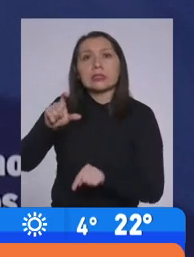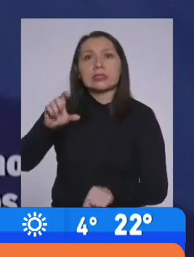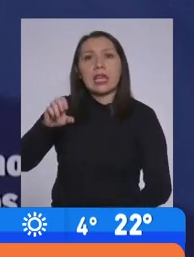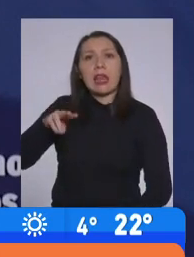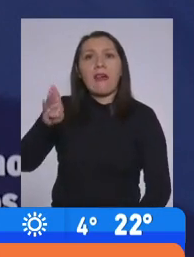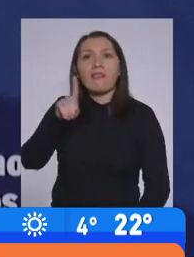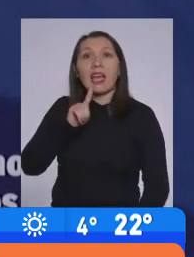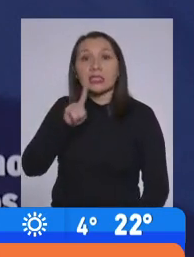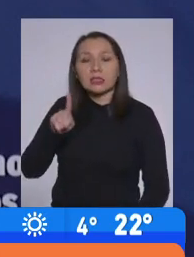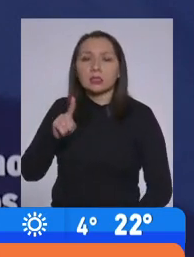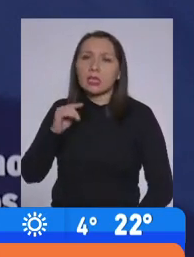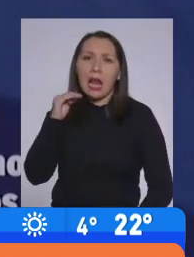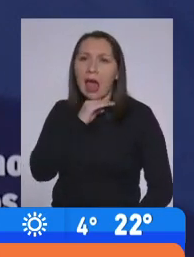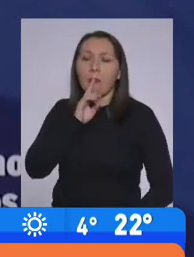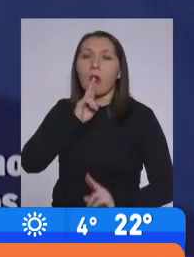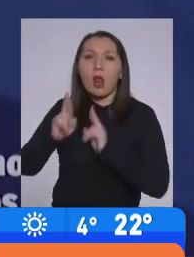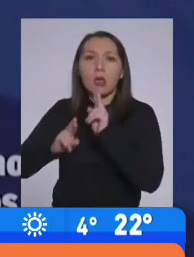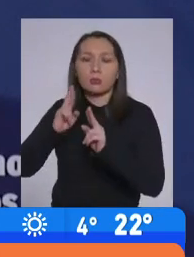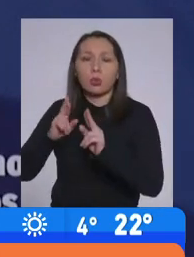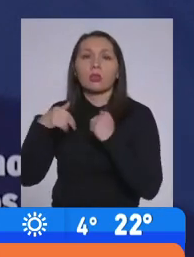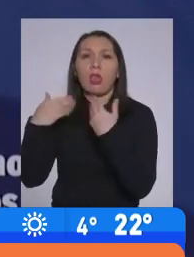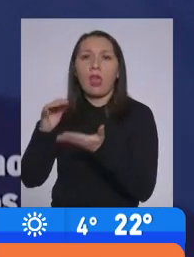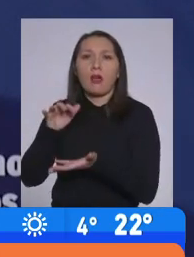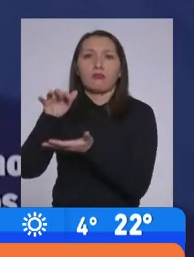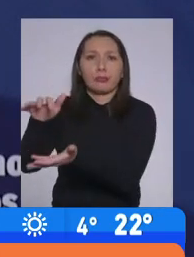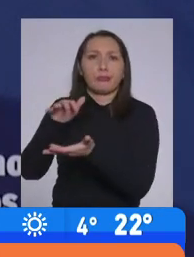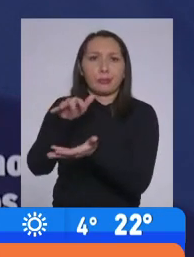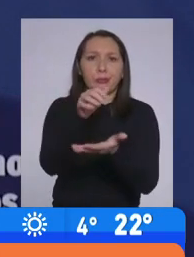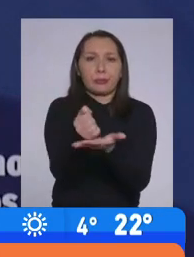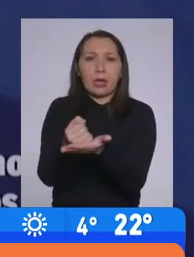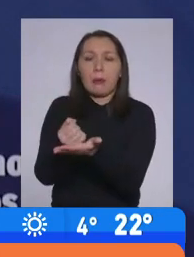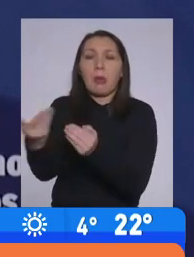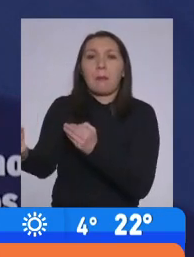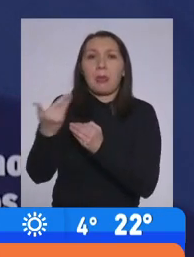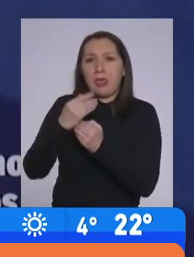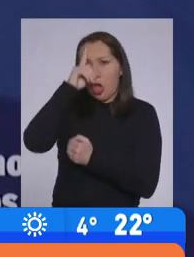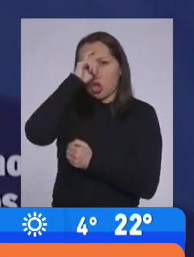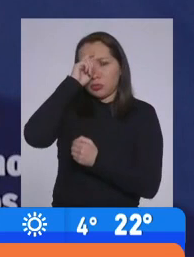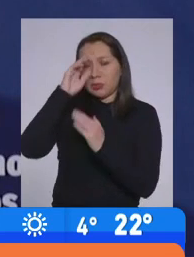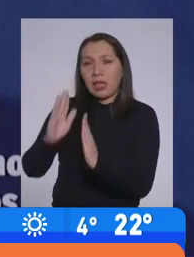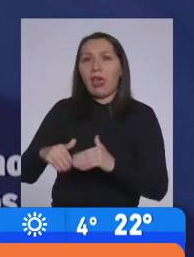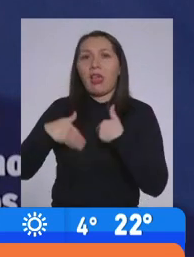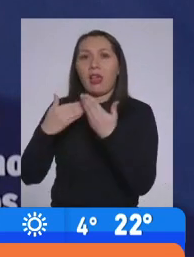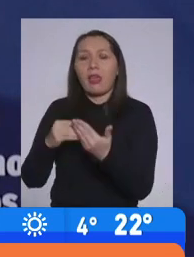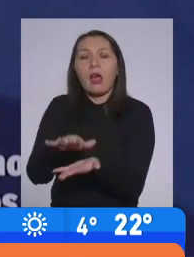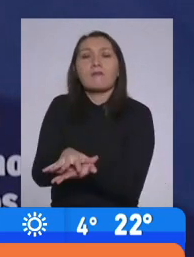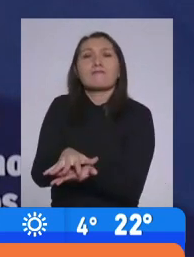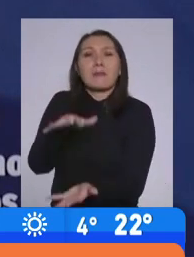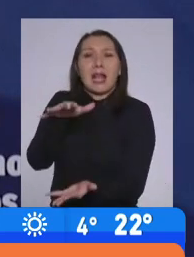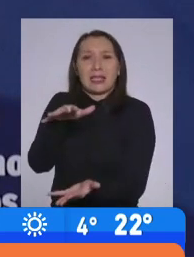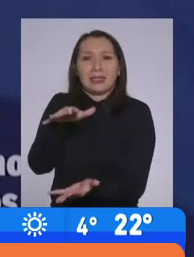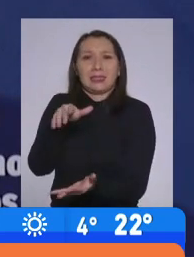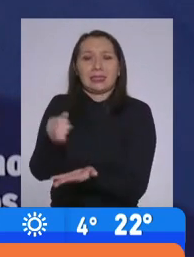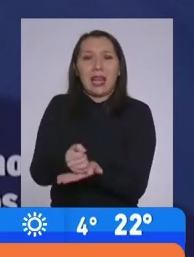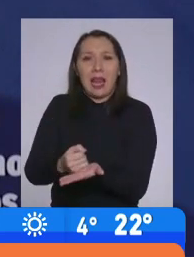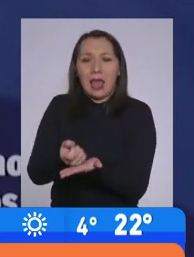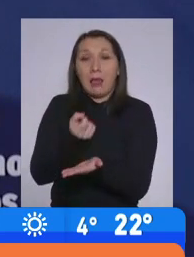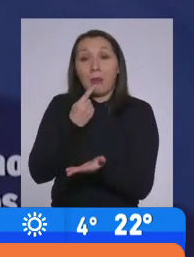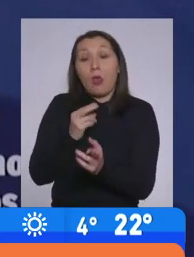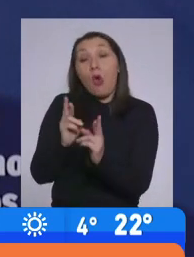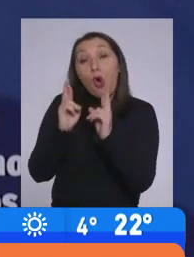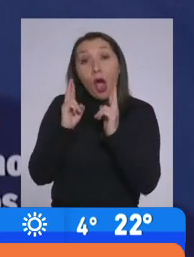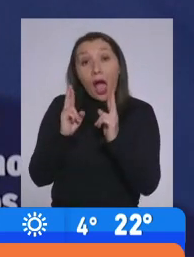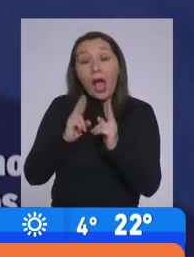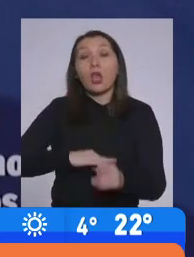respuesta lo más rápidamente posible a los requerimientos de los hospitales para entregar una cantidad de medicamentos que